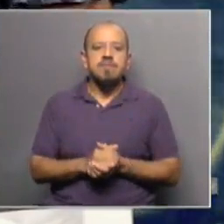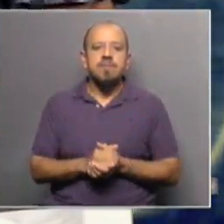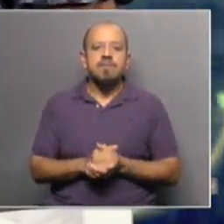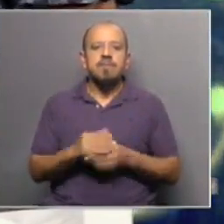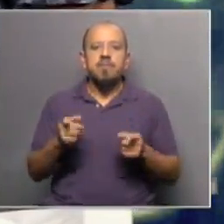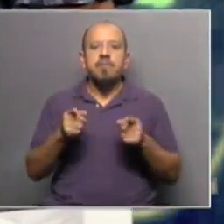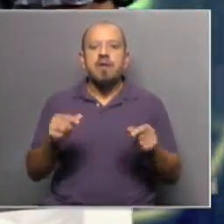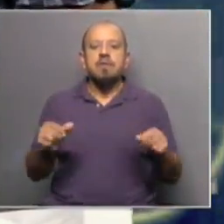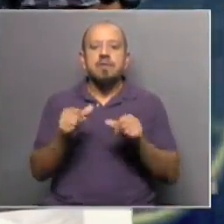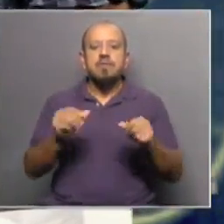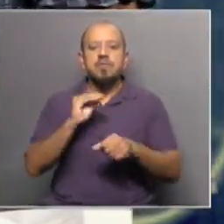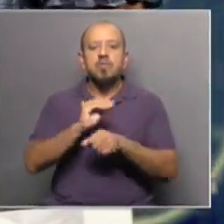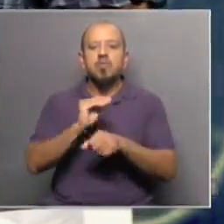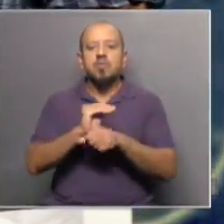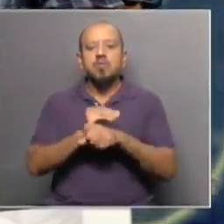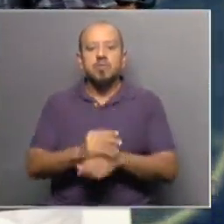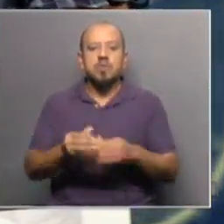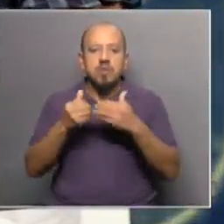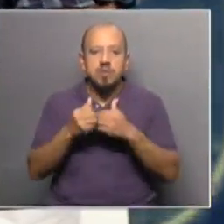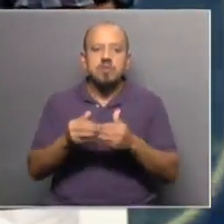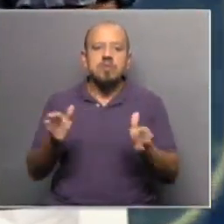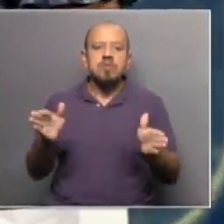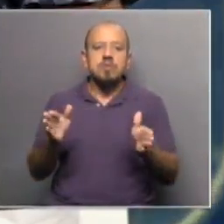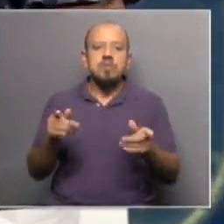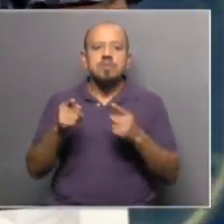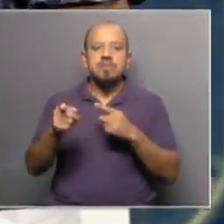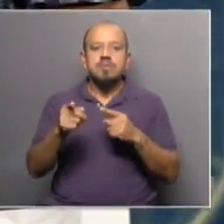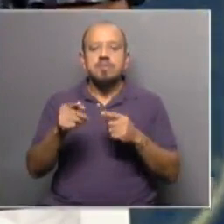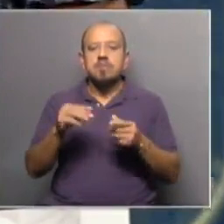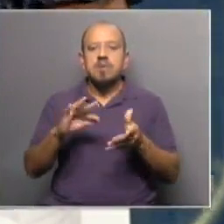van a dar un curso que es abierto a todo público, que va a ser en